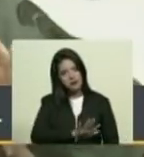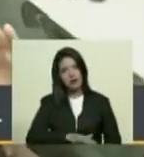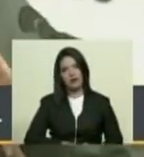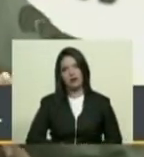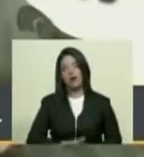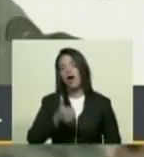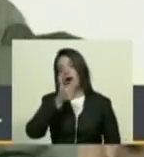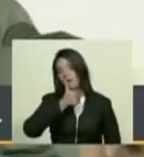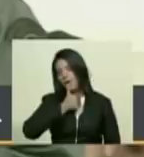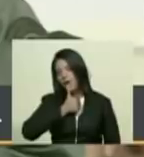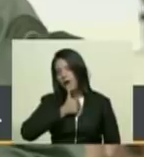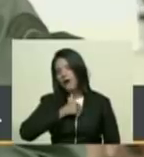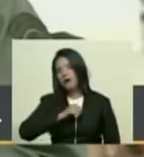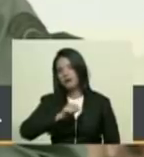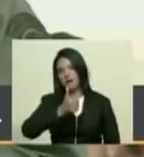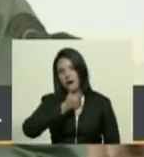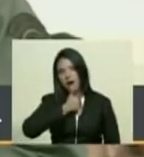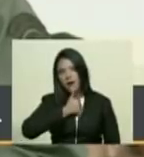aguanten allí.